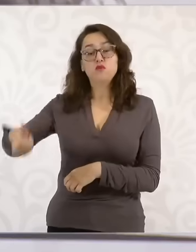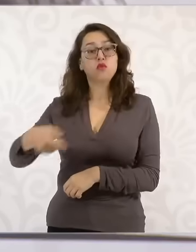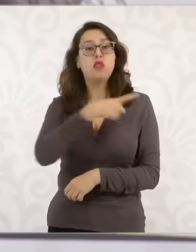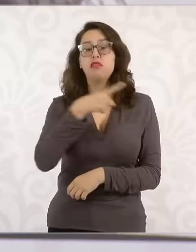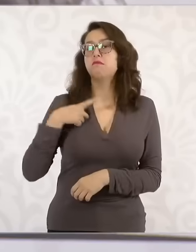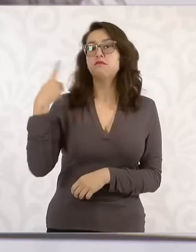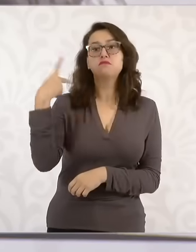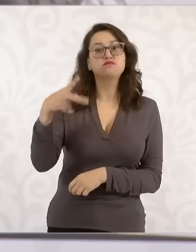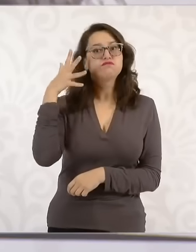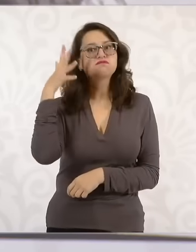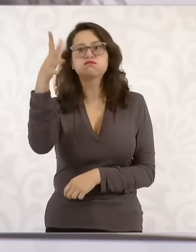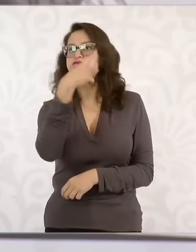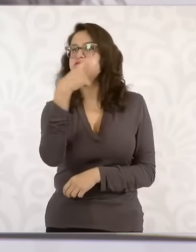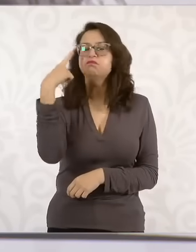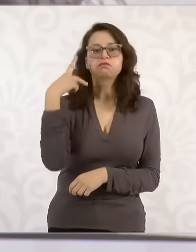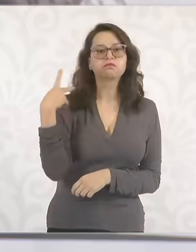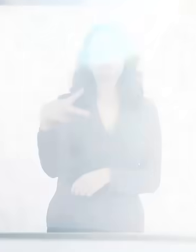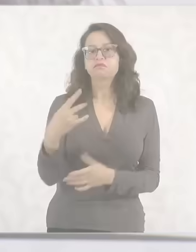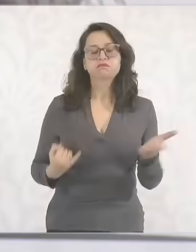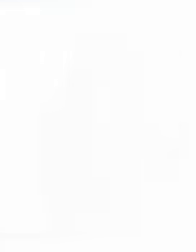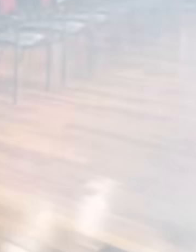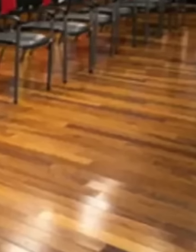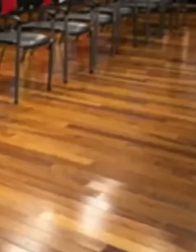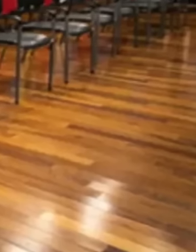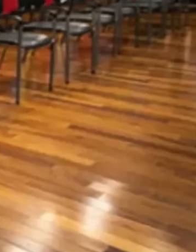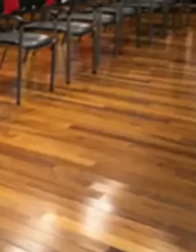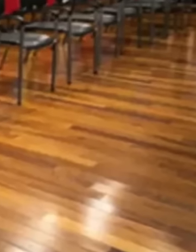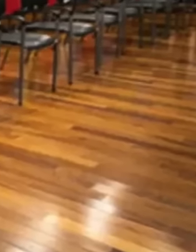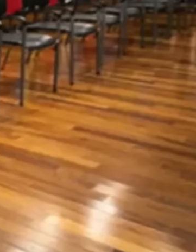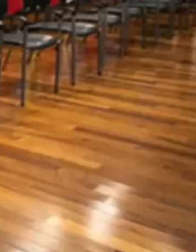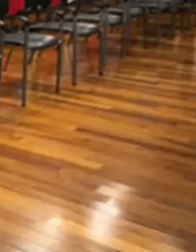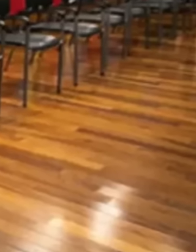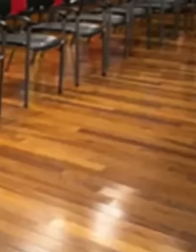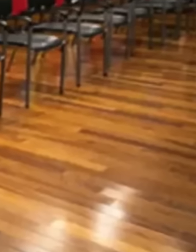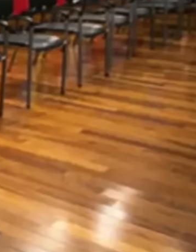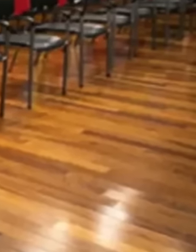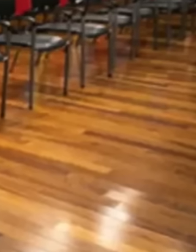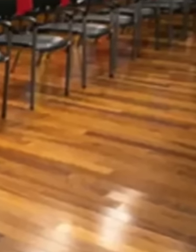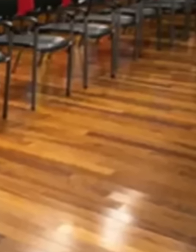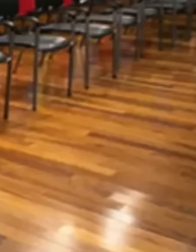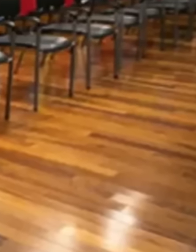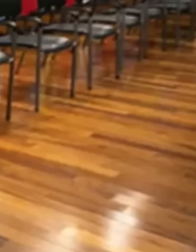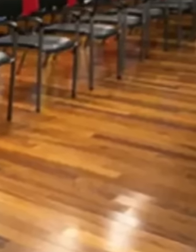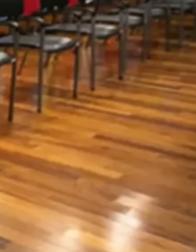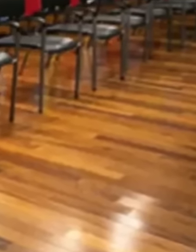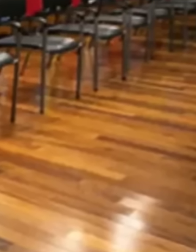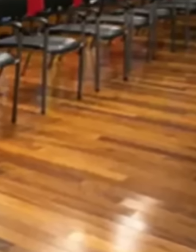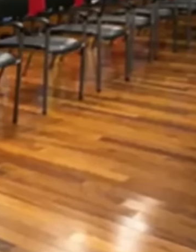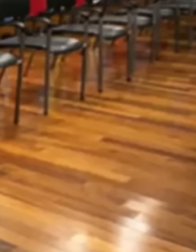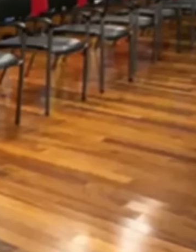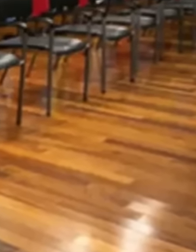Sheinbaum, informó que están llevando a cabo reuniones urgentes con los jefes de estados que conforman la Comunidad de